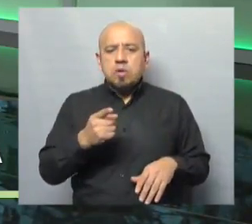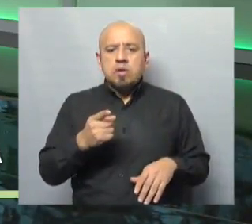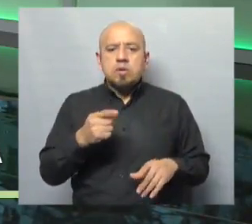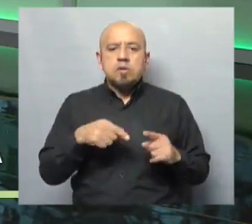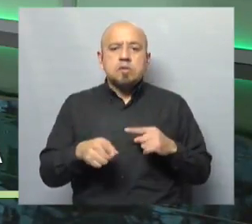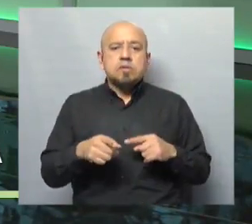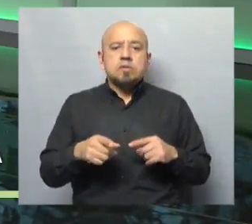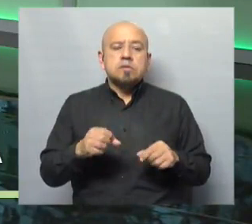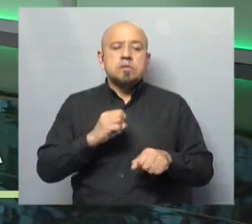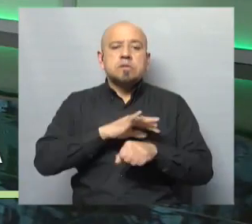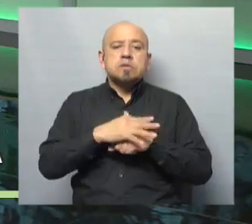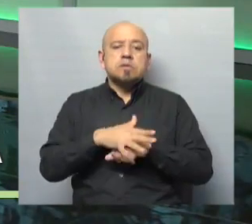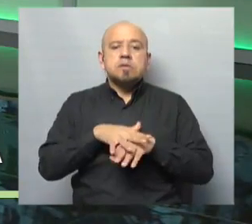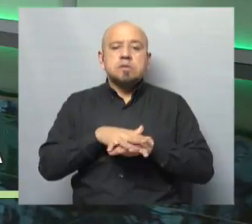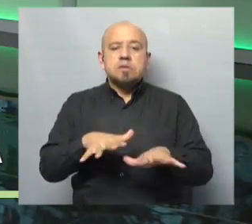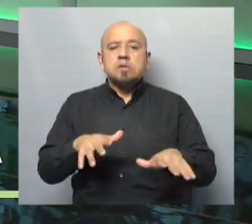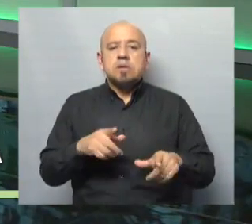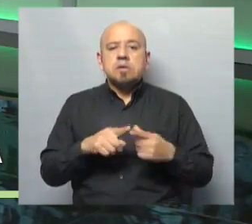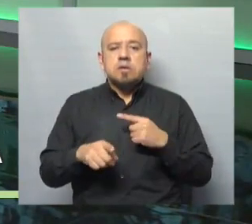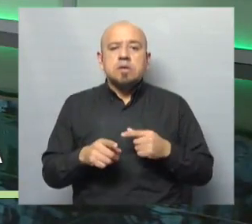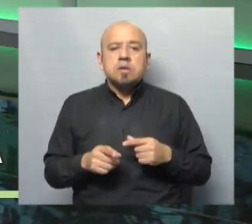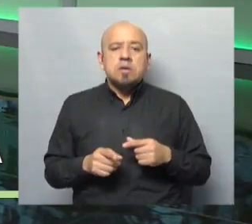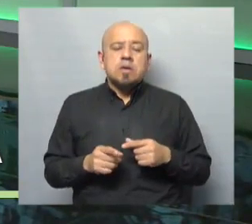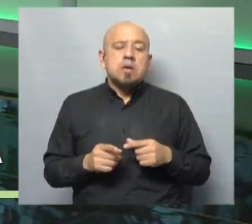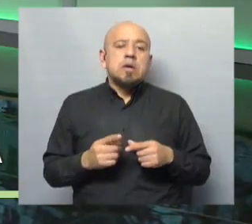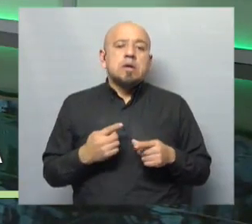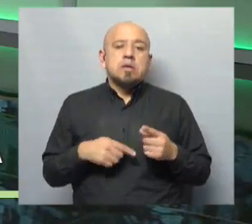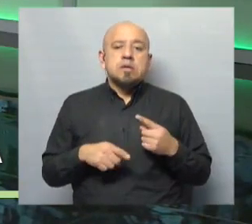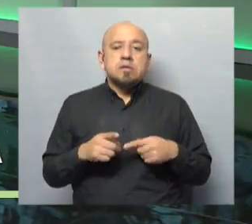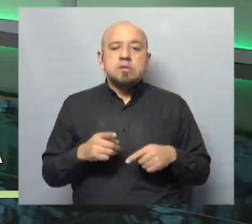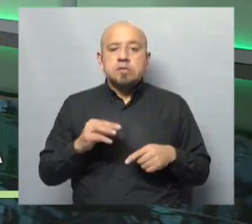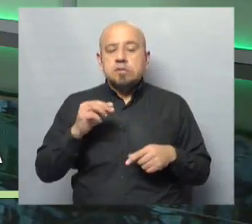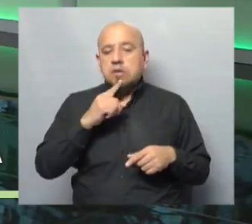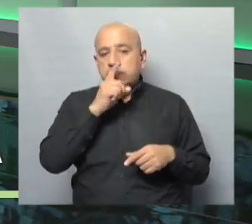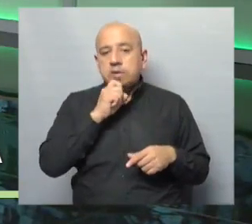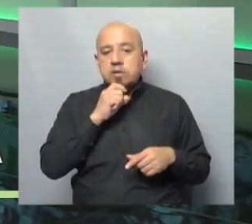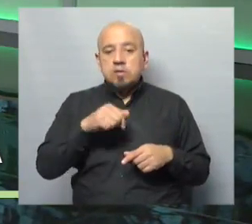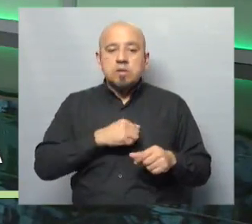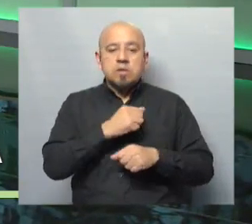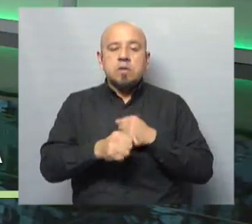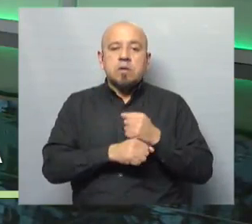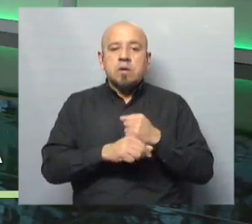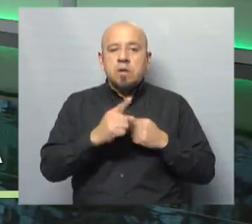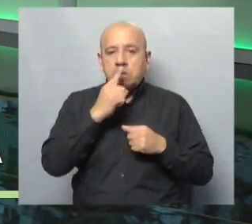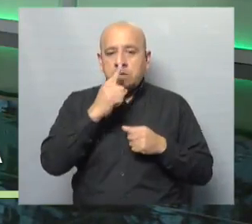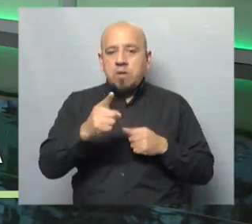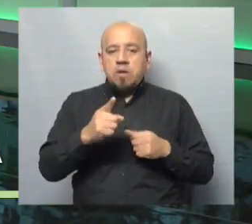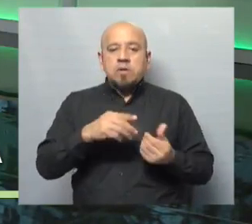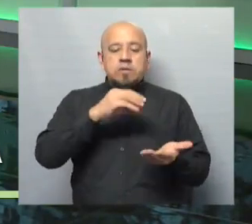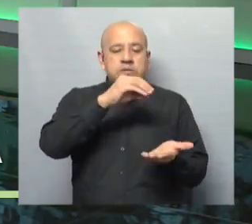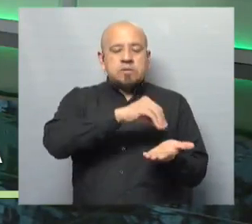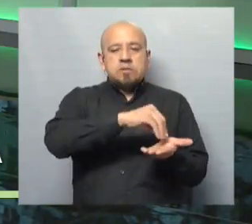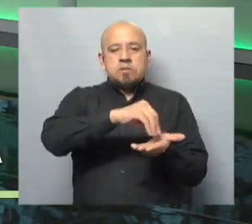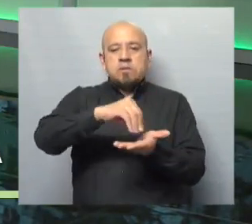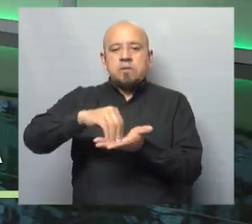para atender la situación de emergencia sanitaria en marzo de este año cerca de 1.000 puestos de este